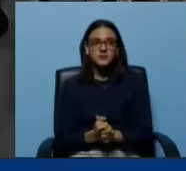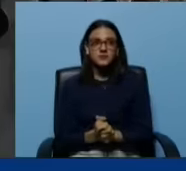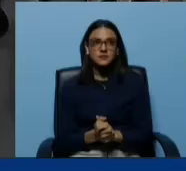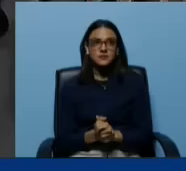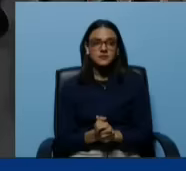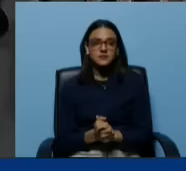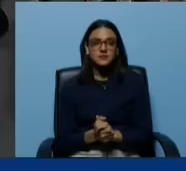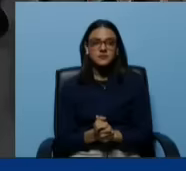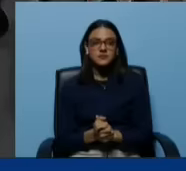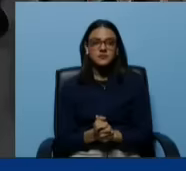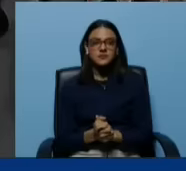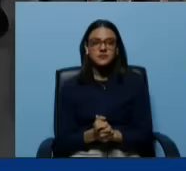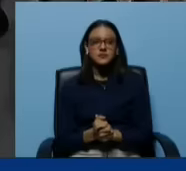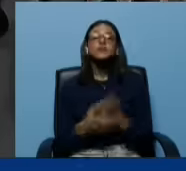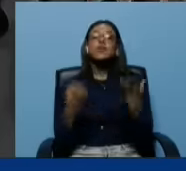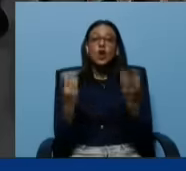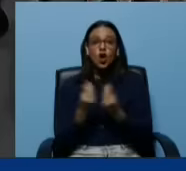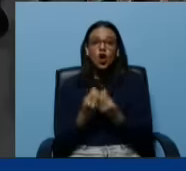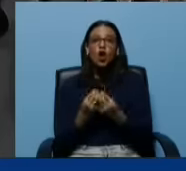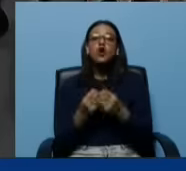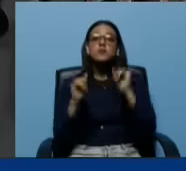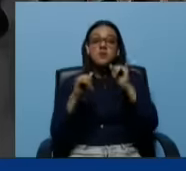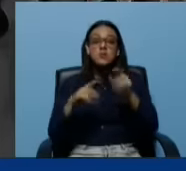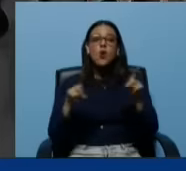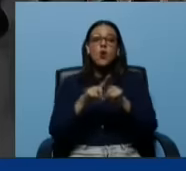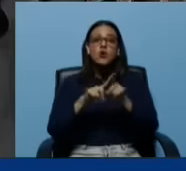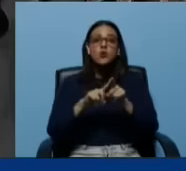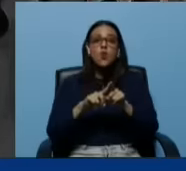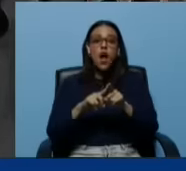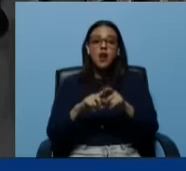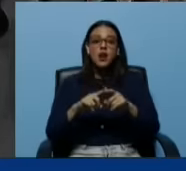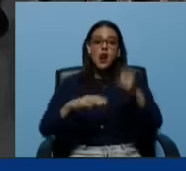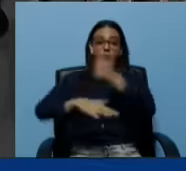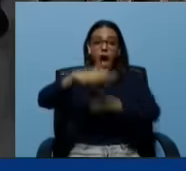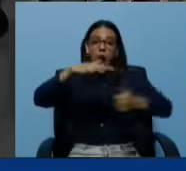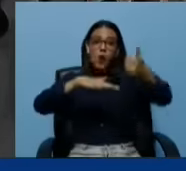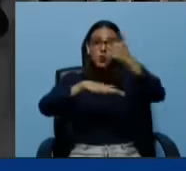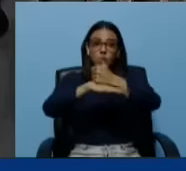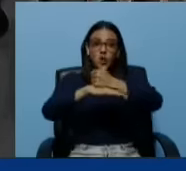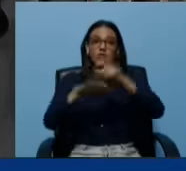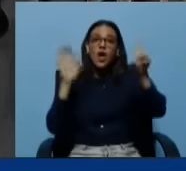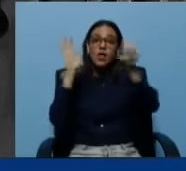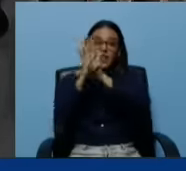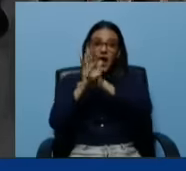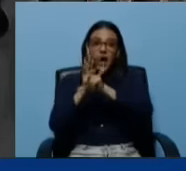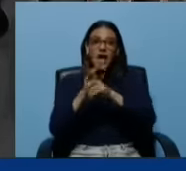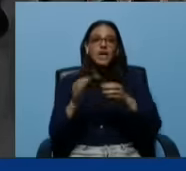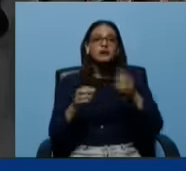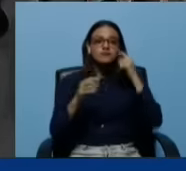a través de las autoridades legales y constitucionales del país.